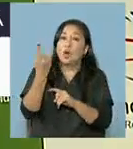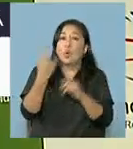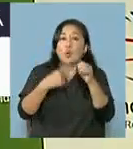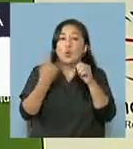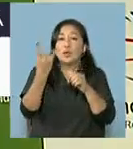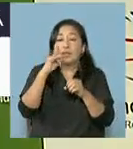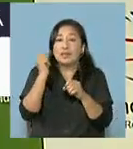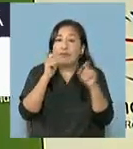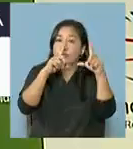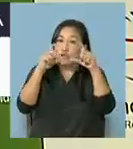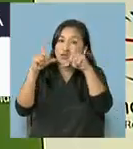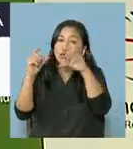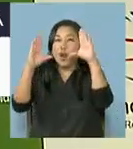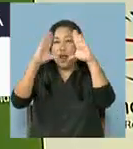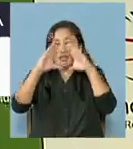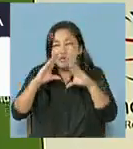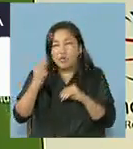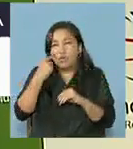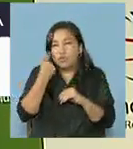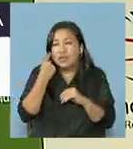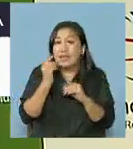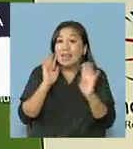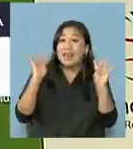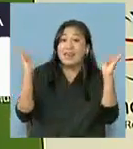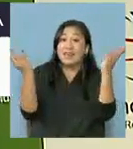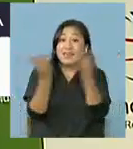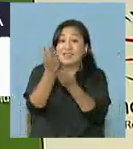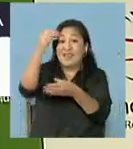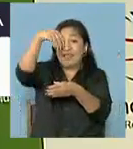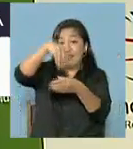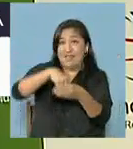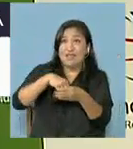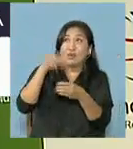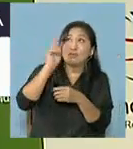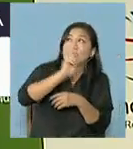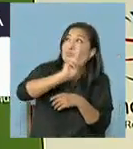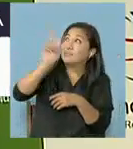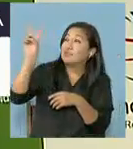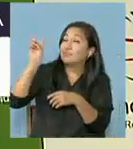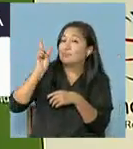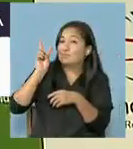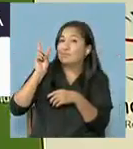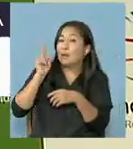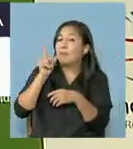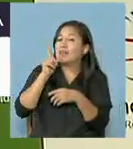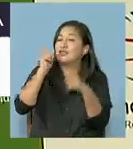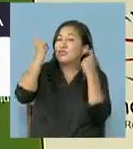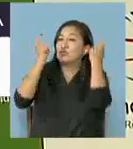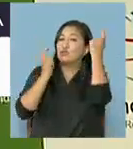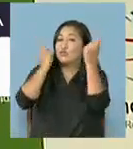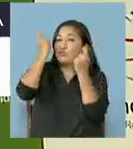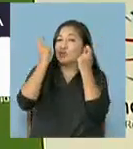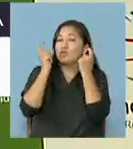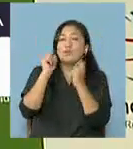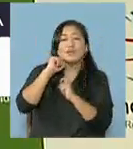Inclusive ya vimos algunas fotos de noche del interior de la capilla soñada. La verdad que ha quedado